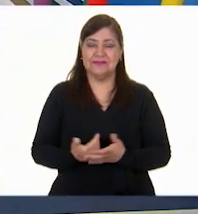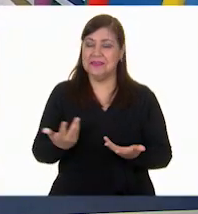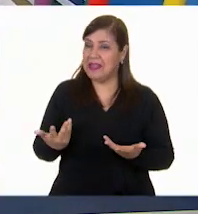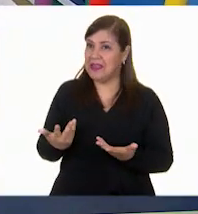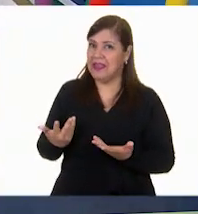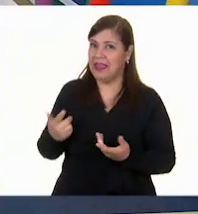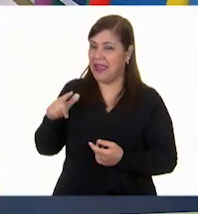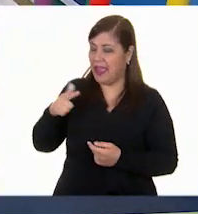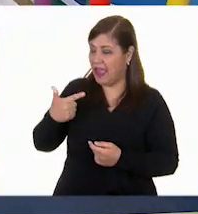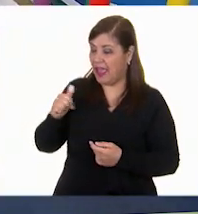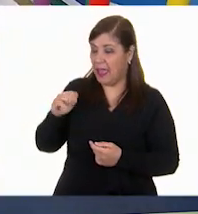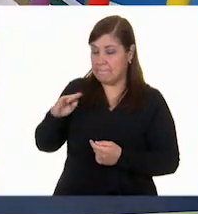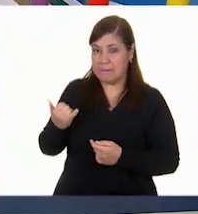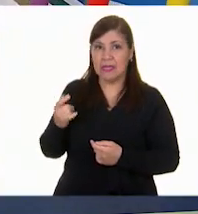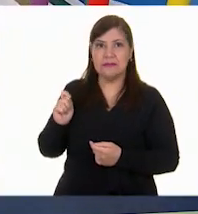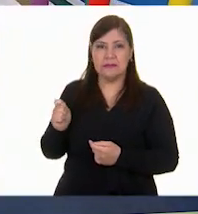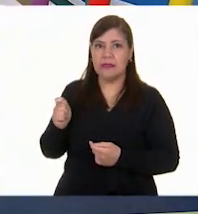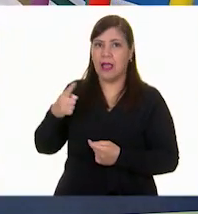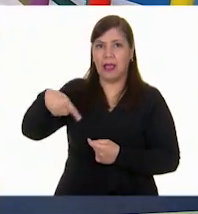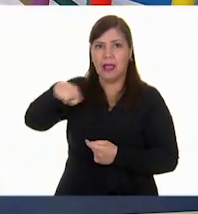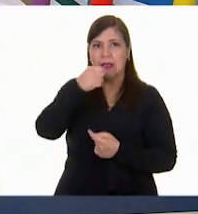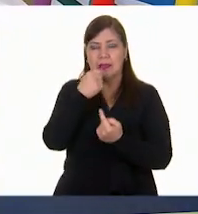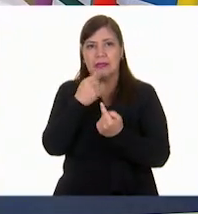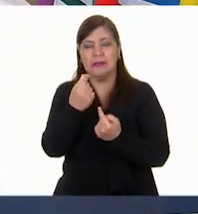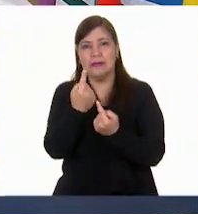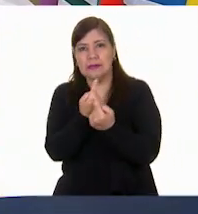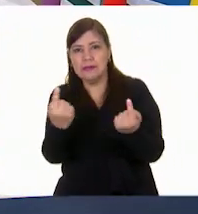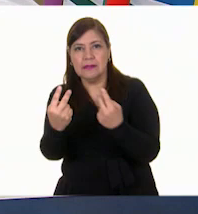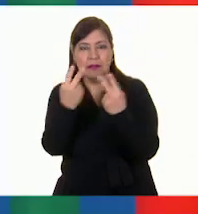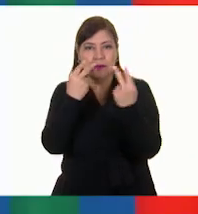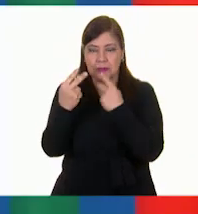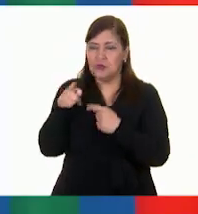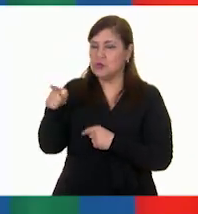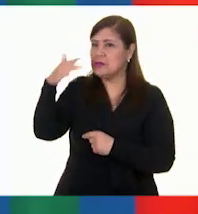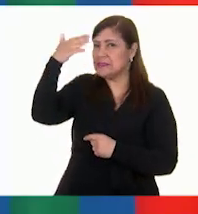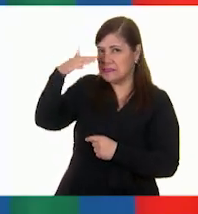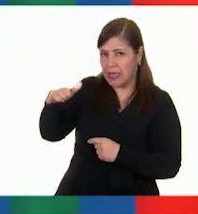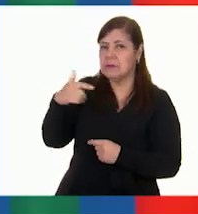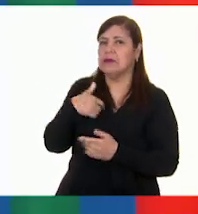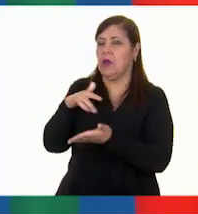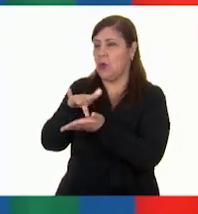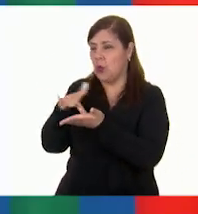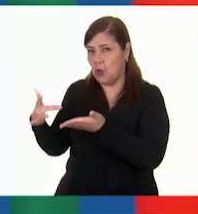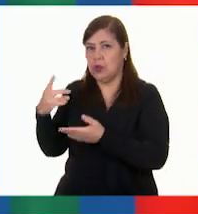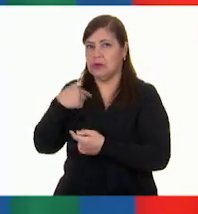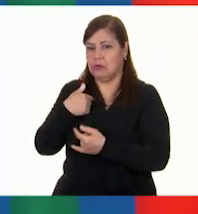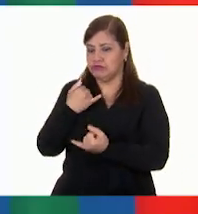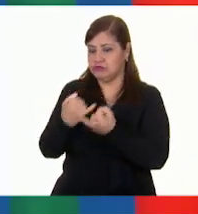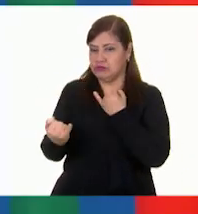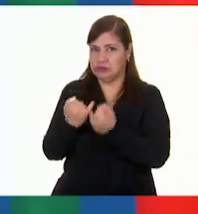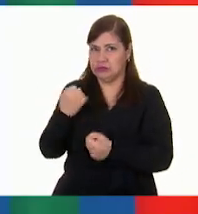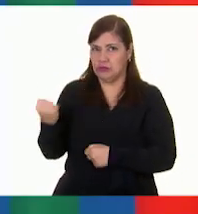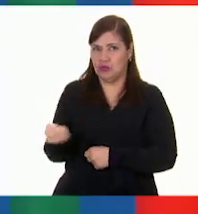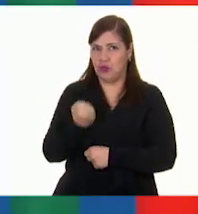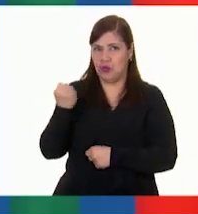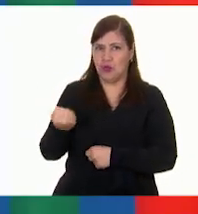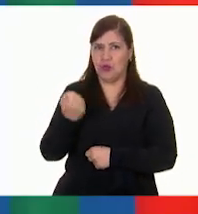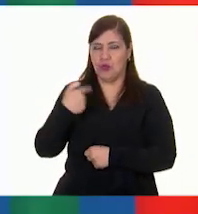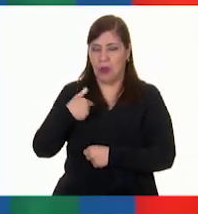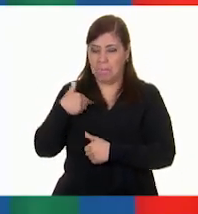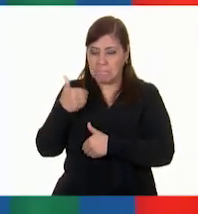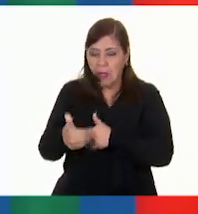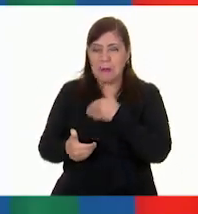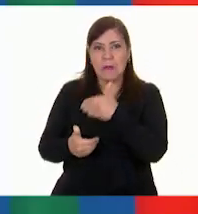Gaby, pues nuestros niños y niñas, y tú también sabes que yo me siento muy agradecida y afortunada de acompañarlos en este proceso